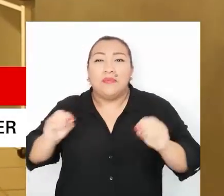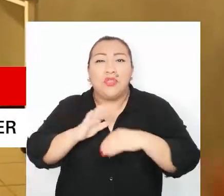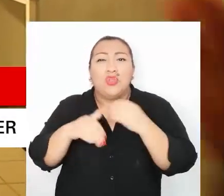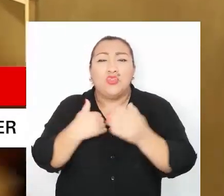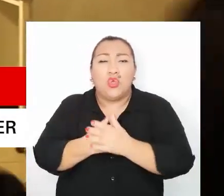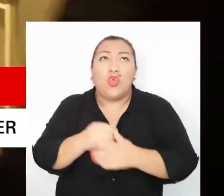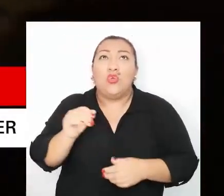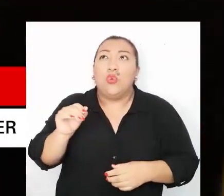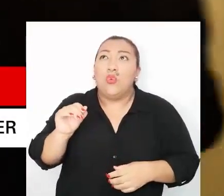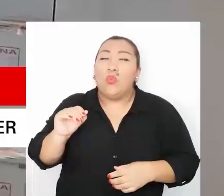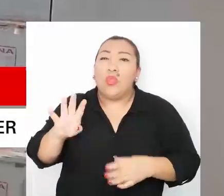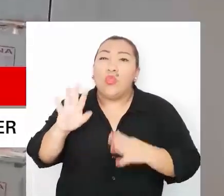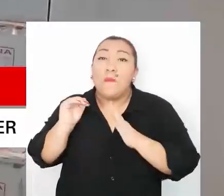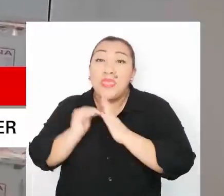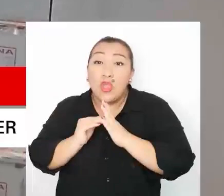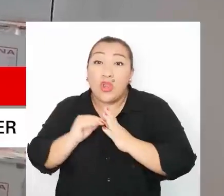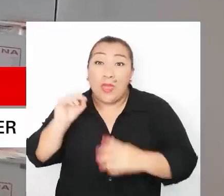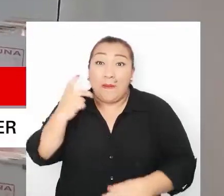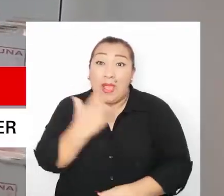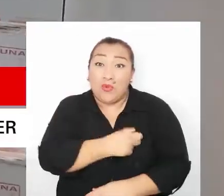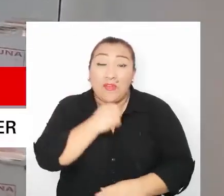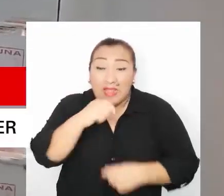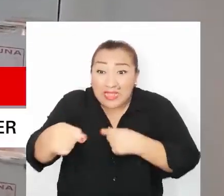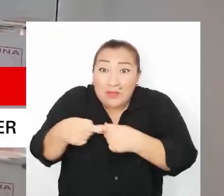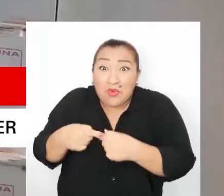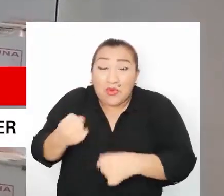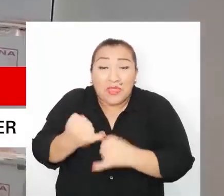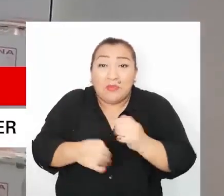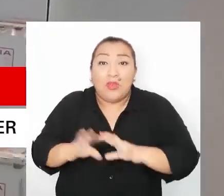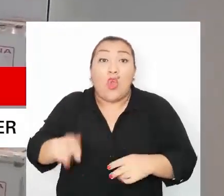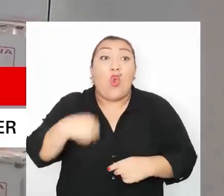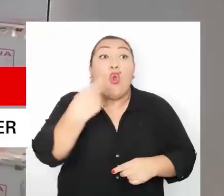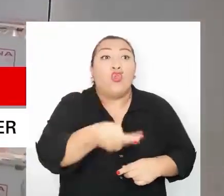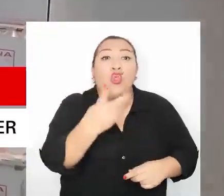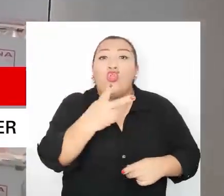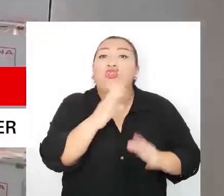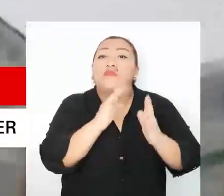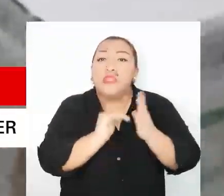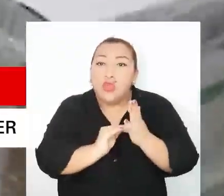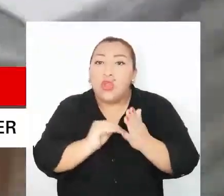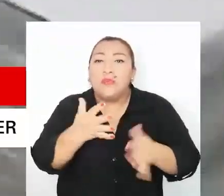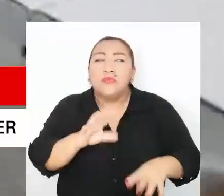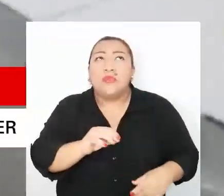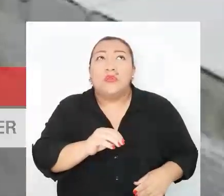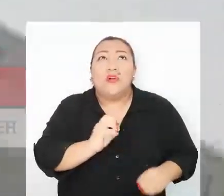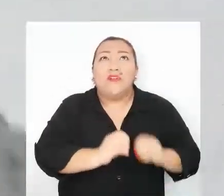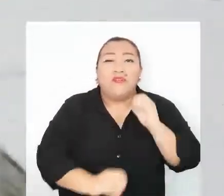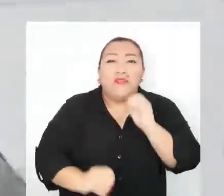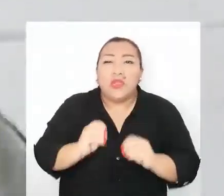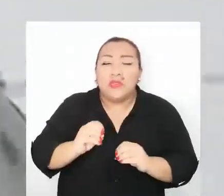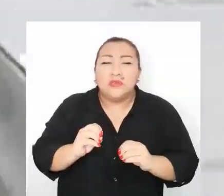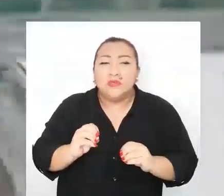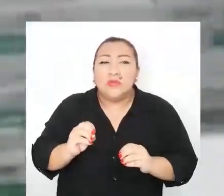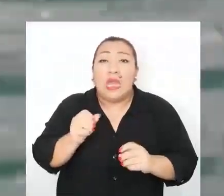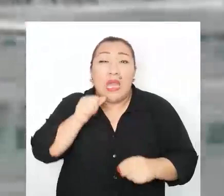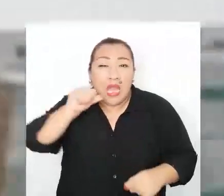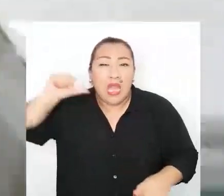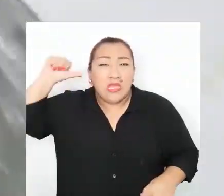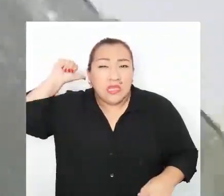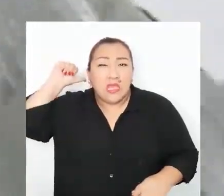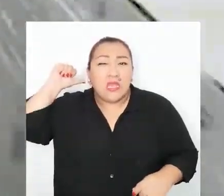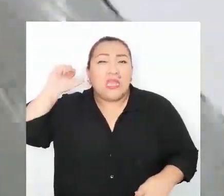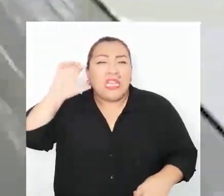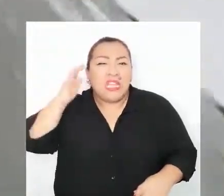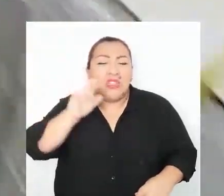que también se iban a vencer y las siguientes 2 millones. Las fechas son hacia el día de ayer, 31 de marzo y al 30 de